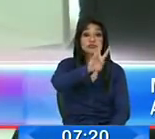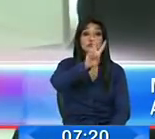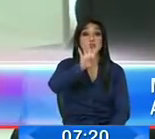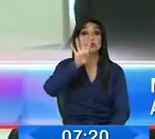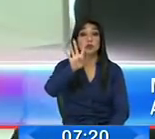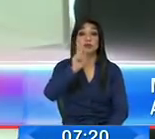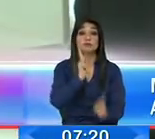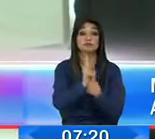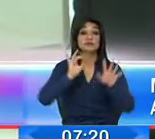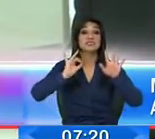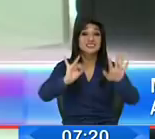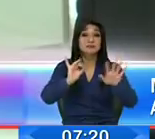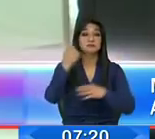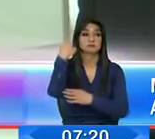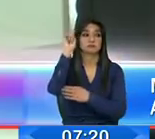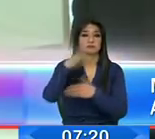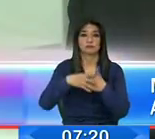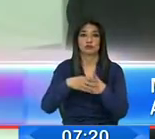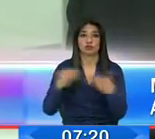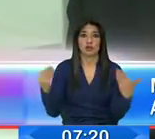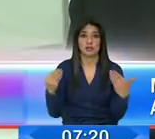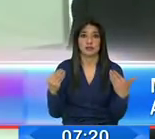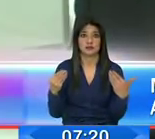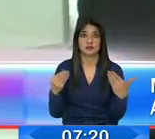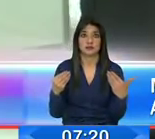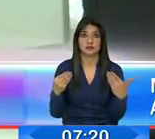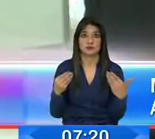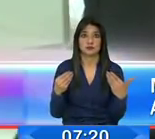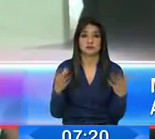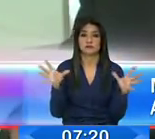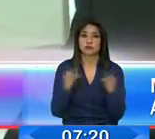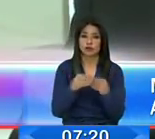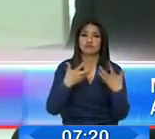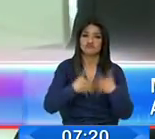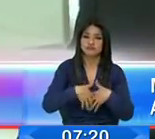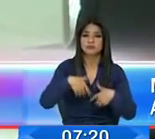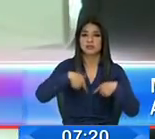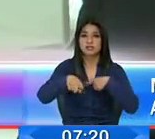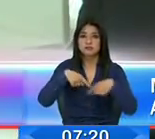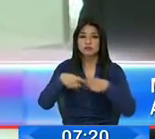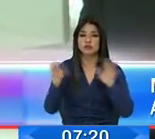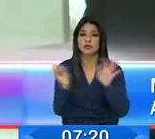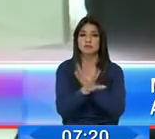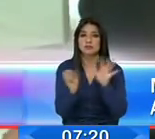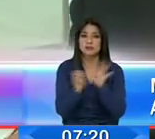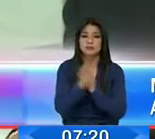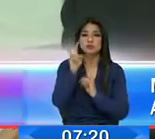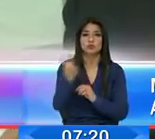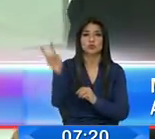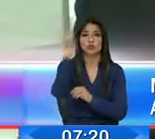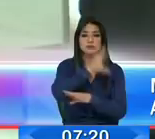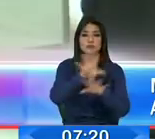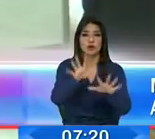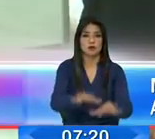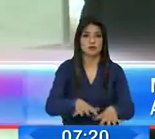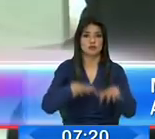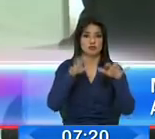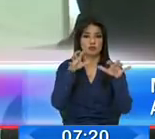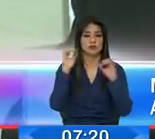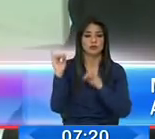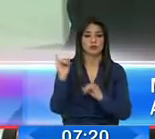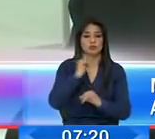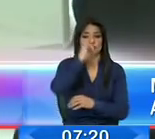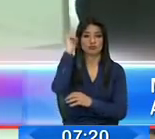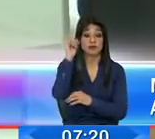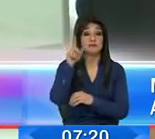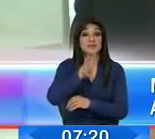524.7 millones que están entre acuacultura, manufactura, transporte, almacenamiento, turismo y agroindustria.